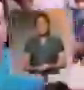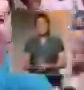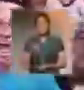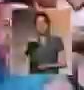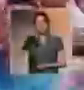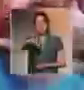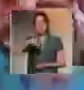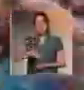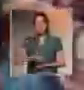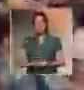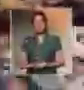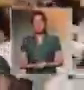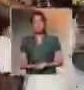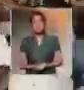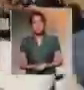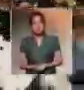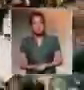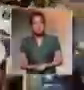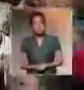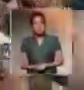Aquí estoy yo,